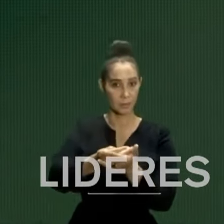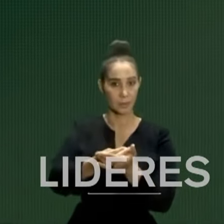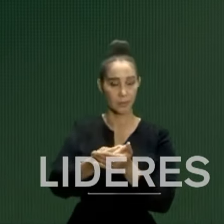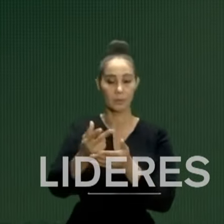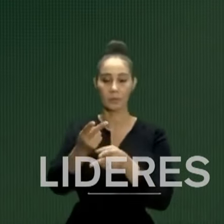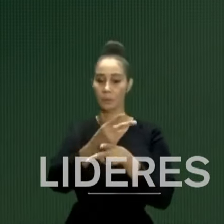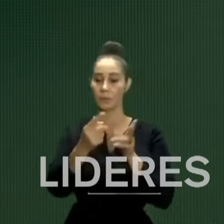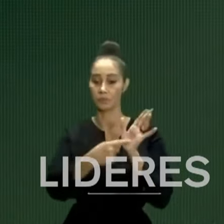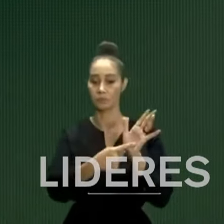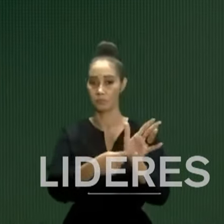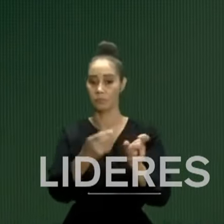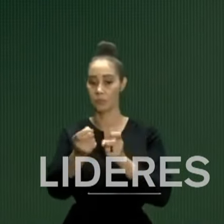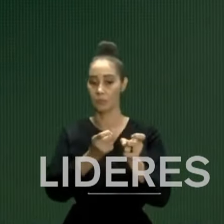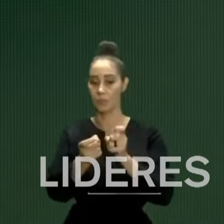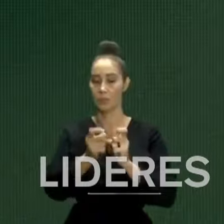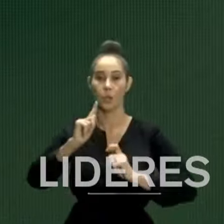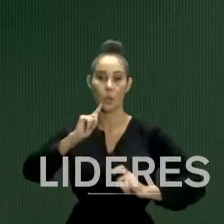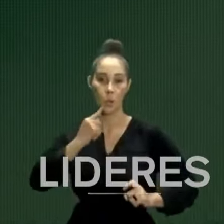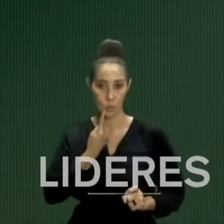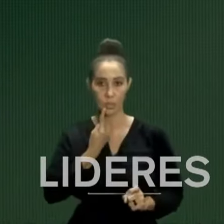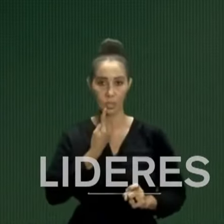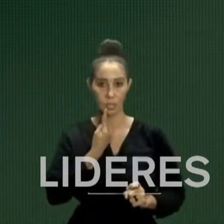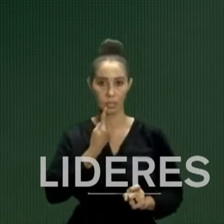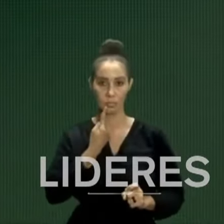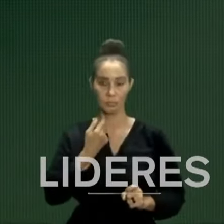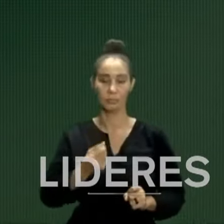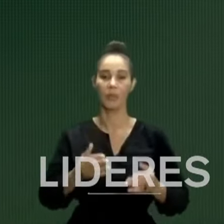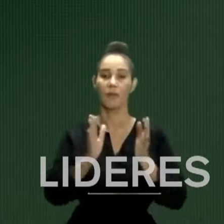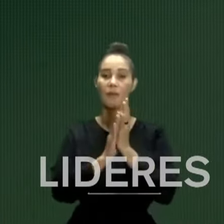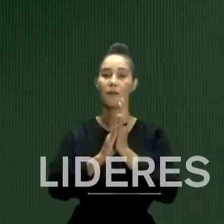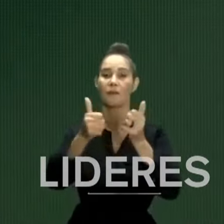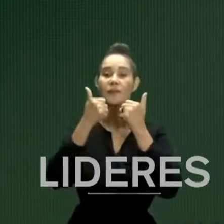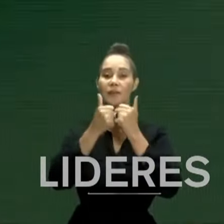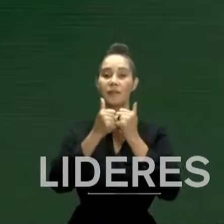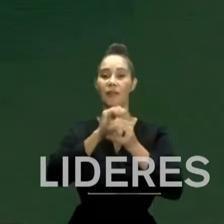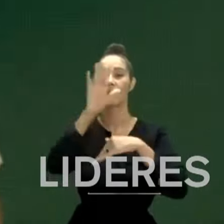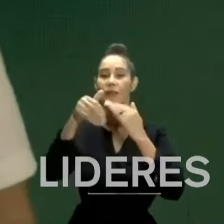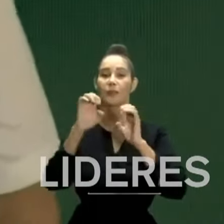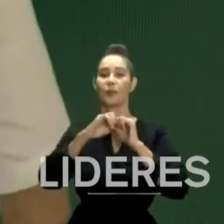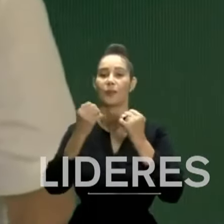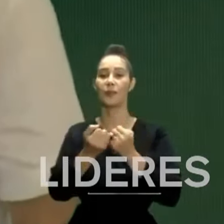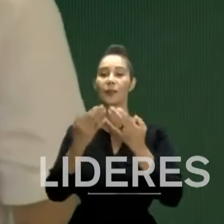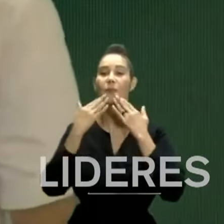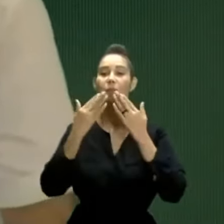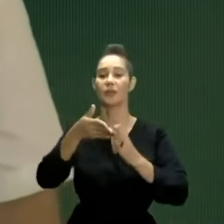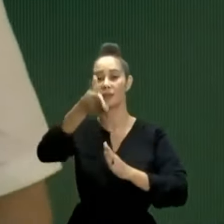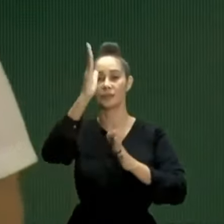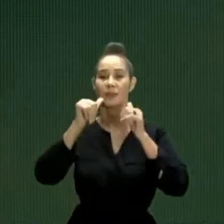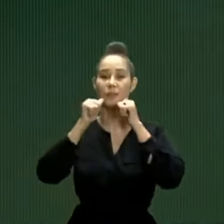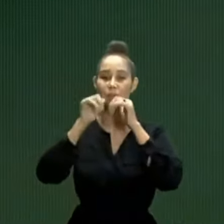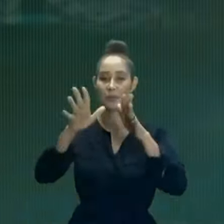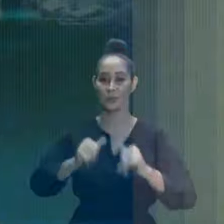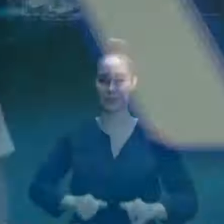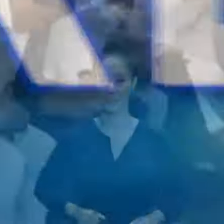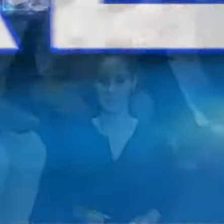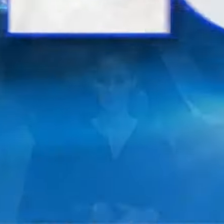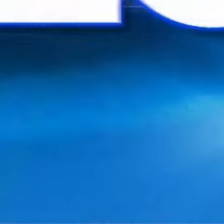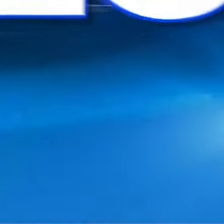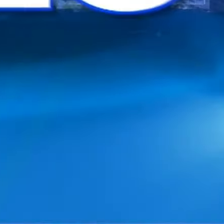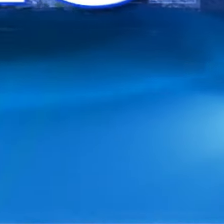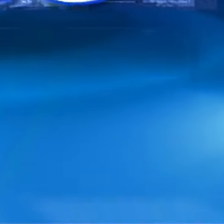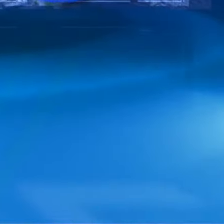cada centavo se administra con eficiencia y con transparencia. Felicidades, Carolina, y a todo el equipo. Muchas gracias y que Dios los bendiga.